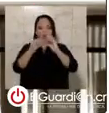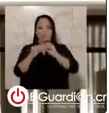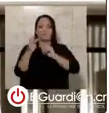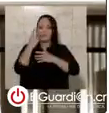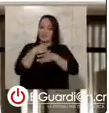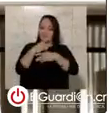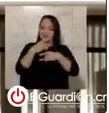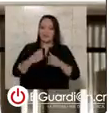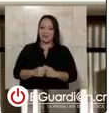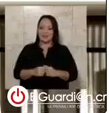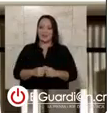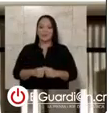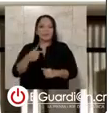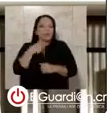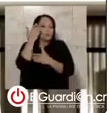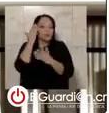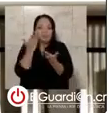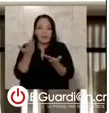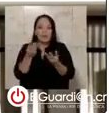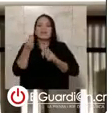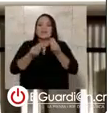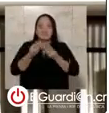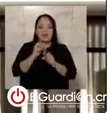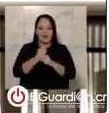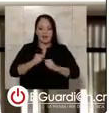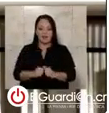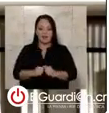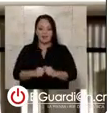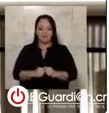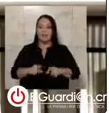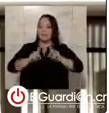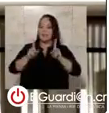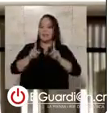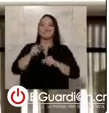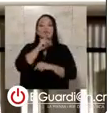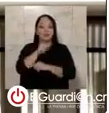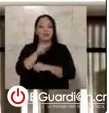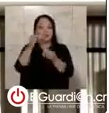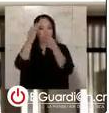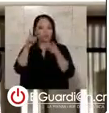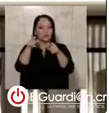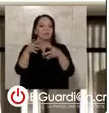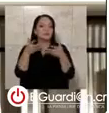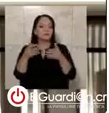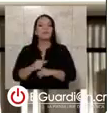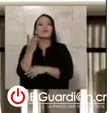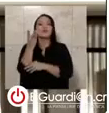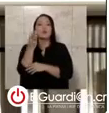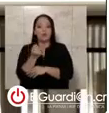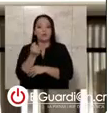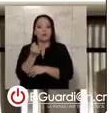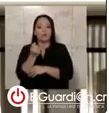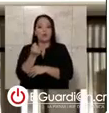qué interesante, porque uno no sabe qué sale. Lo que sabe, lo que reportó usted es cuánto